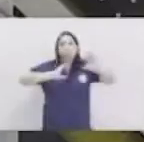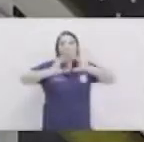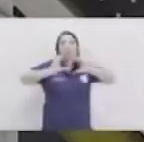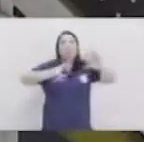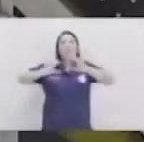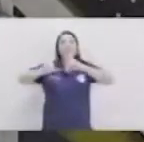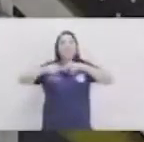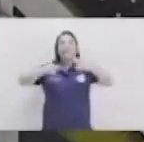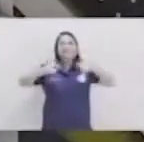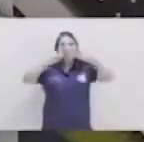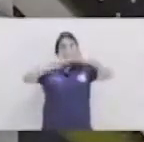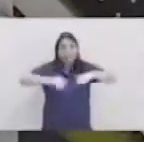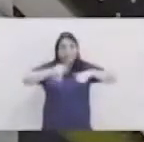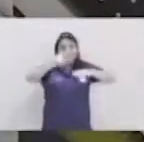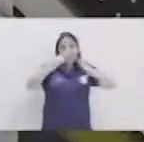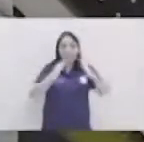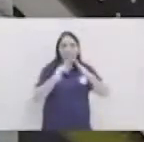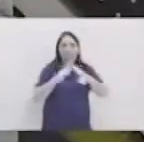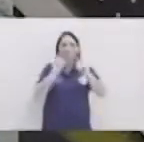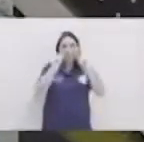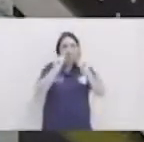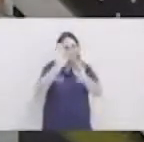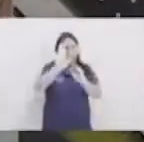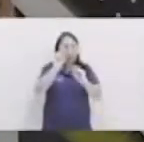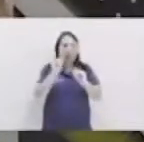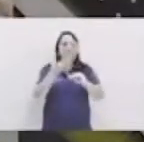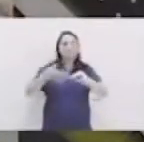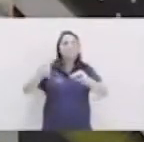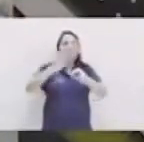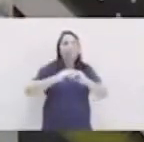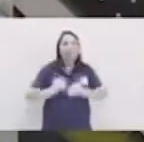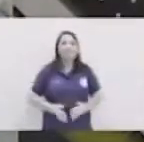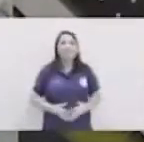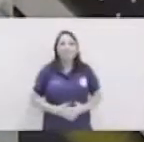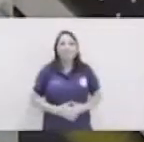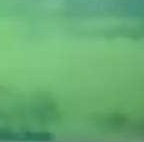está, porque ya venimos con más de su programa Aprendo en Casa.